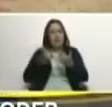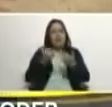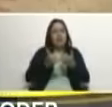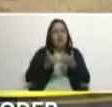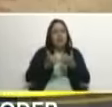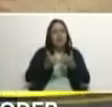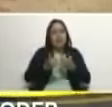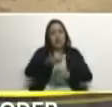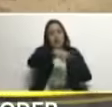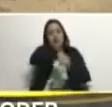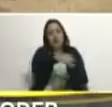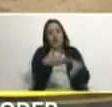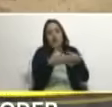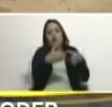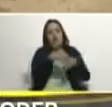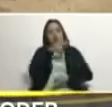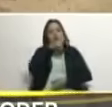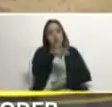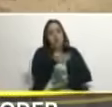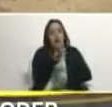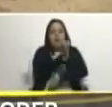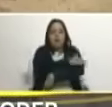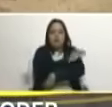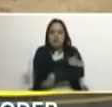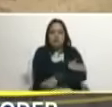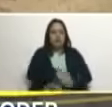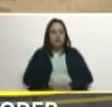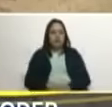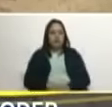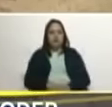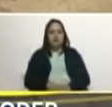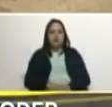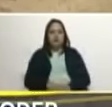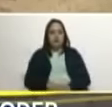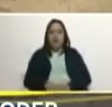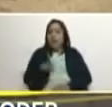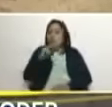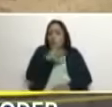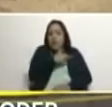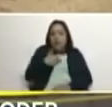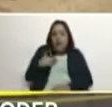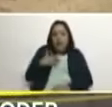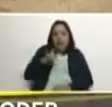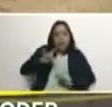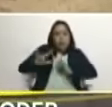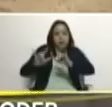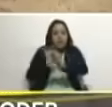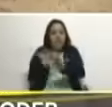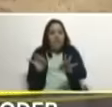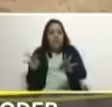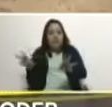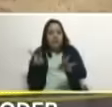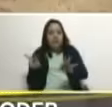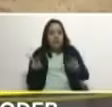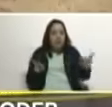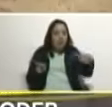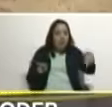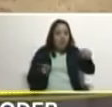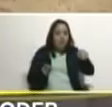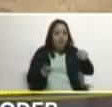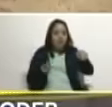de esa oligarquía rancia, de la extrema derecha rancia, que desprecia al país, de los amos del